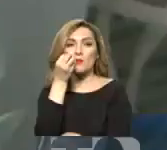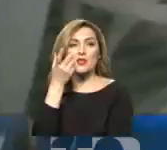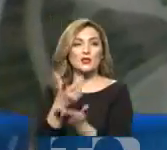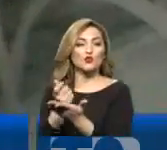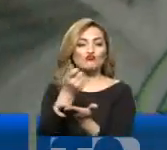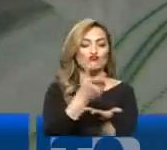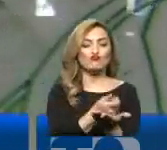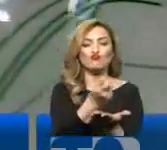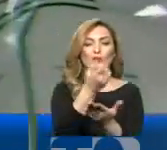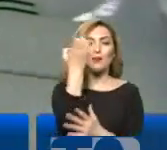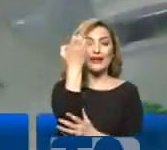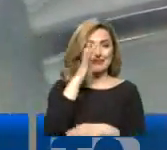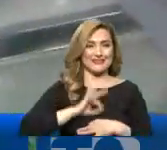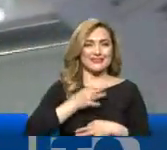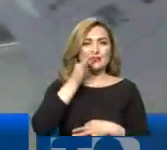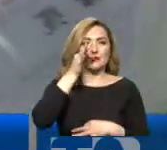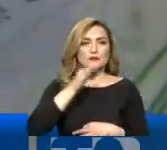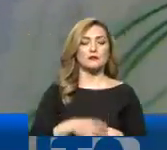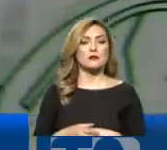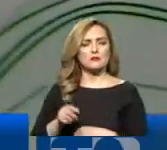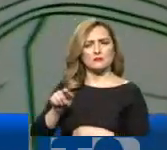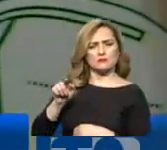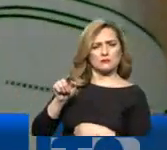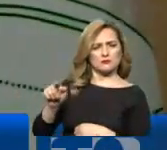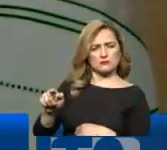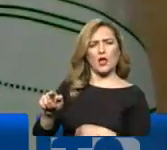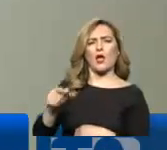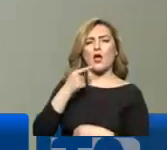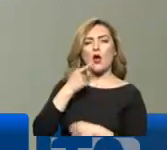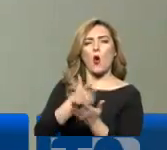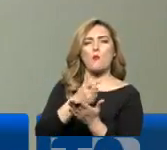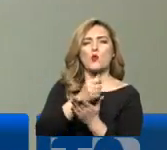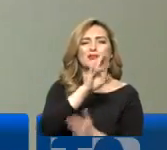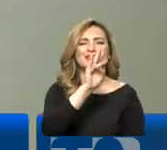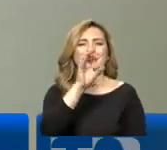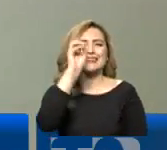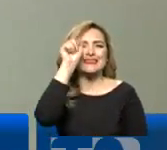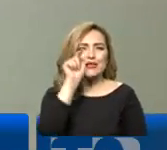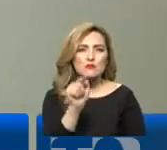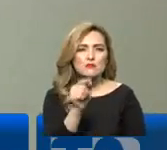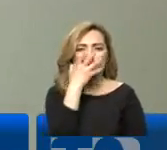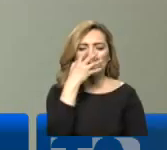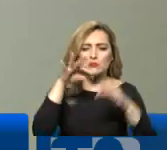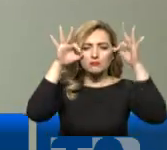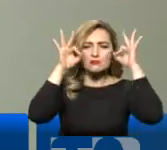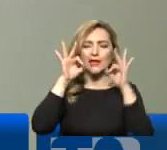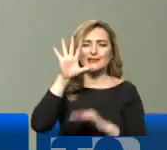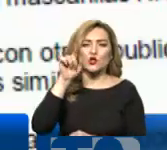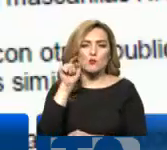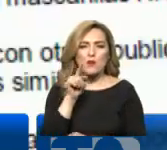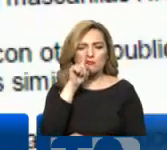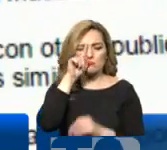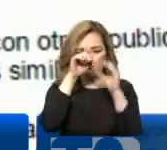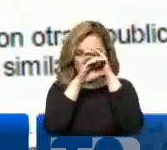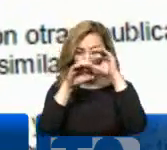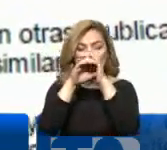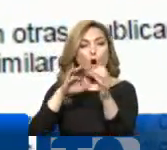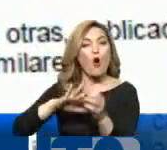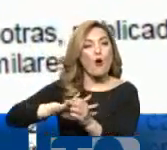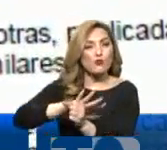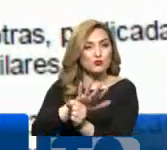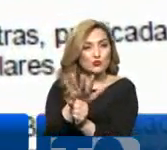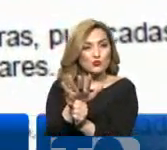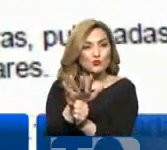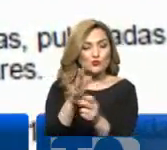sanitaria. La entidad señala que el gobierno provincial compró 70.000 mascarillas y 5.000 pruebas rápidas para COVID-19, con una diferencia